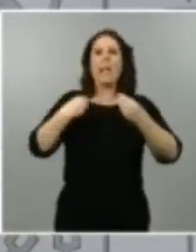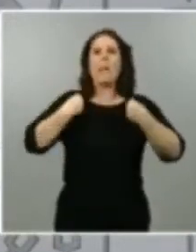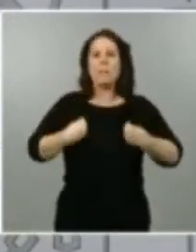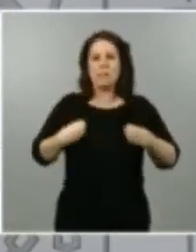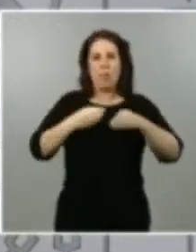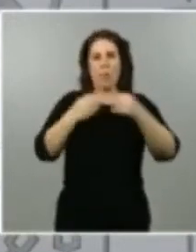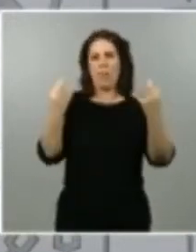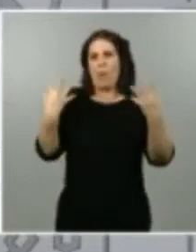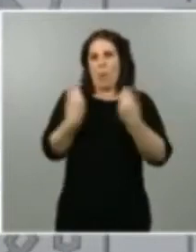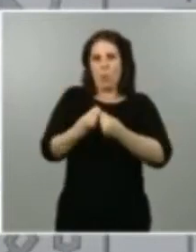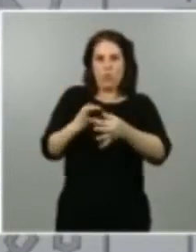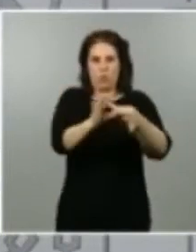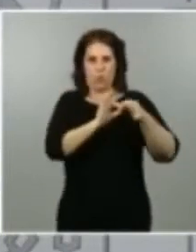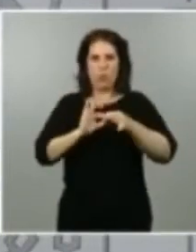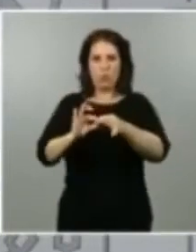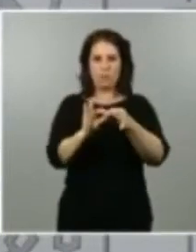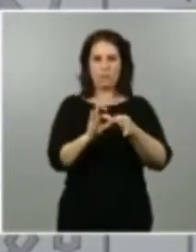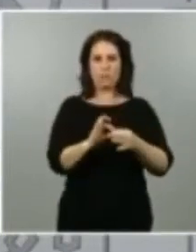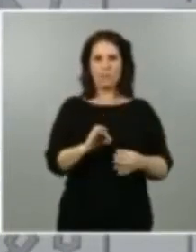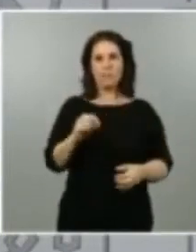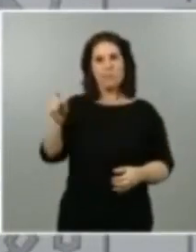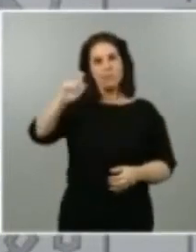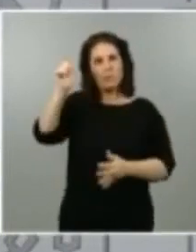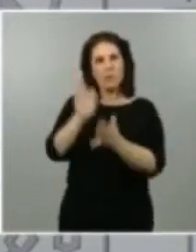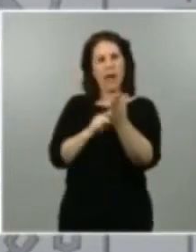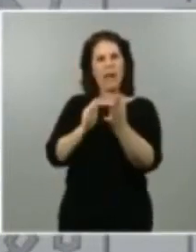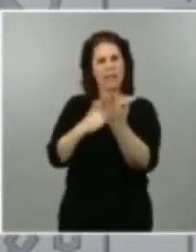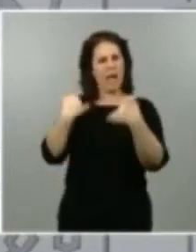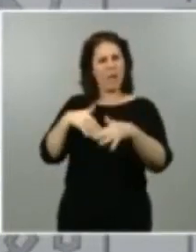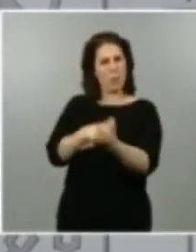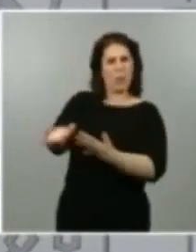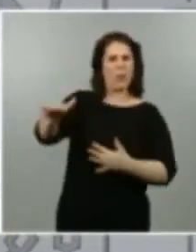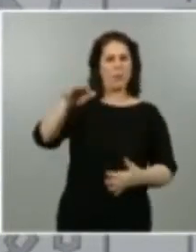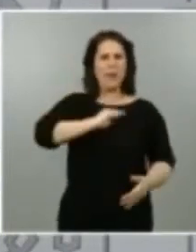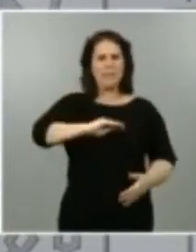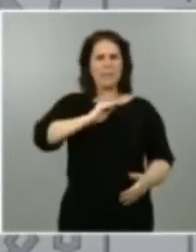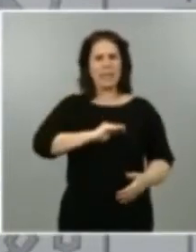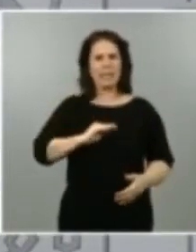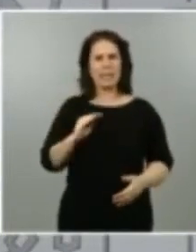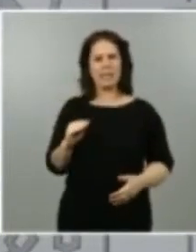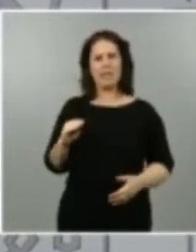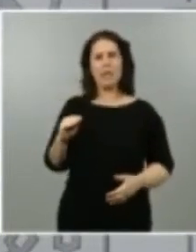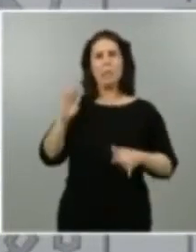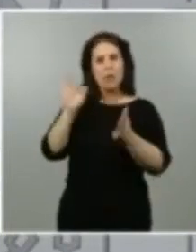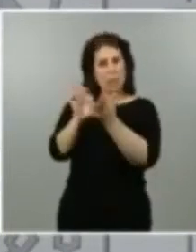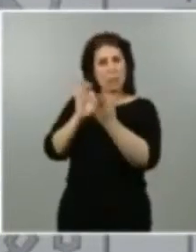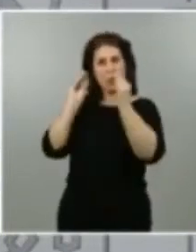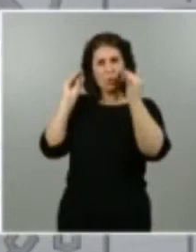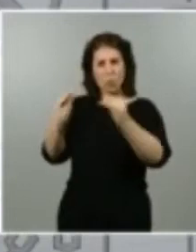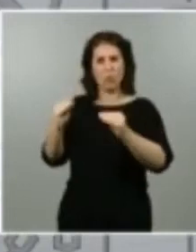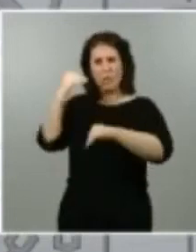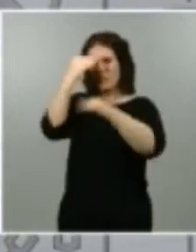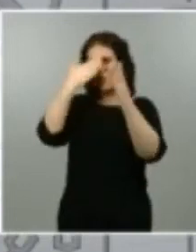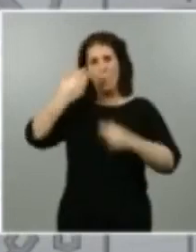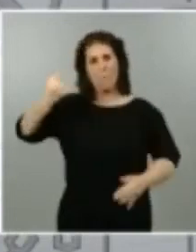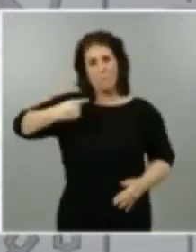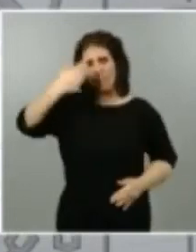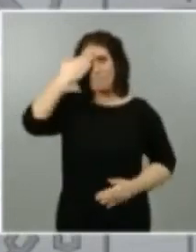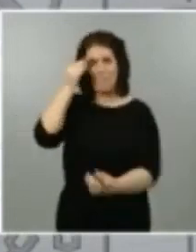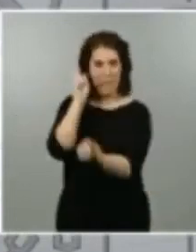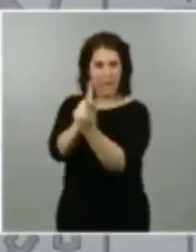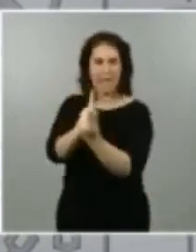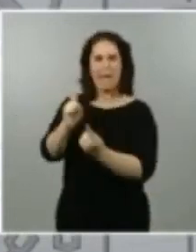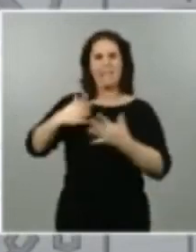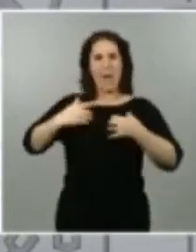alto pero se ha trabajado desde los servicios asistenciales desde atención primaria de salud pública con una calidad